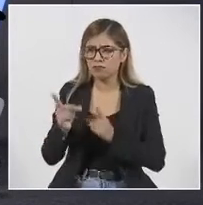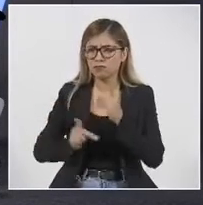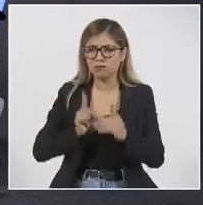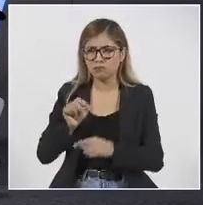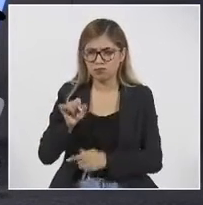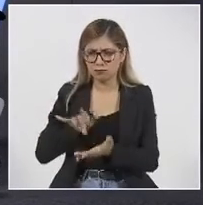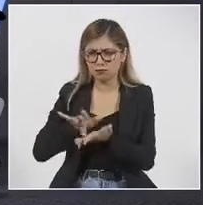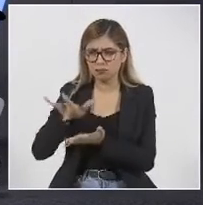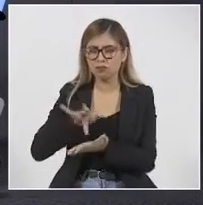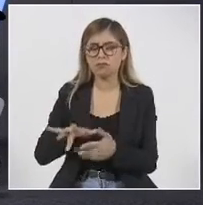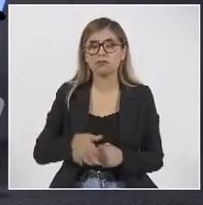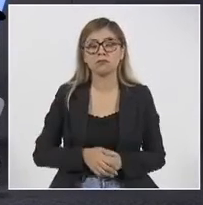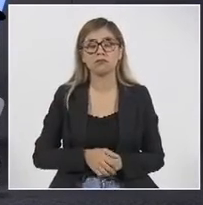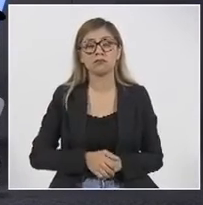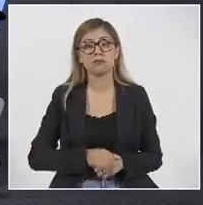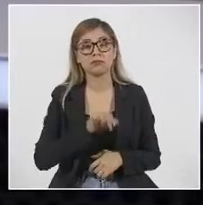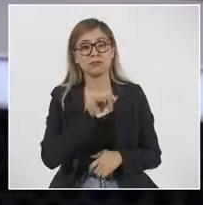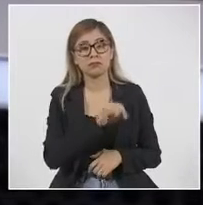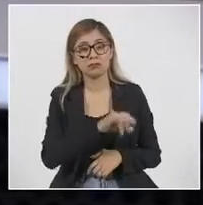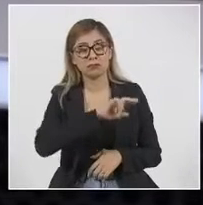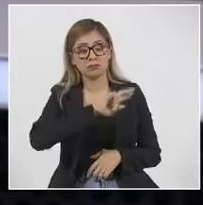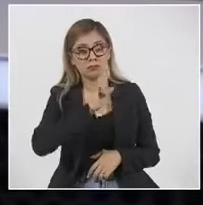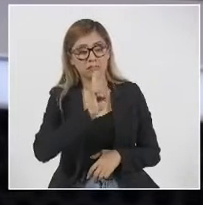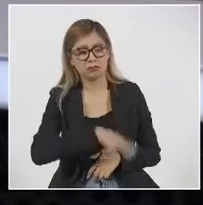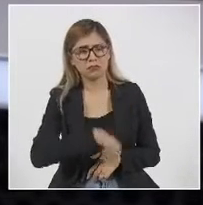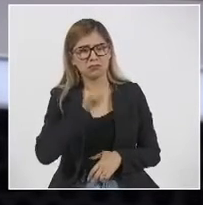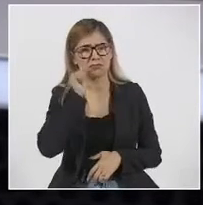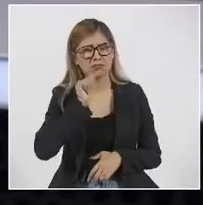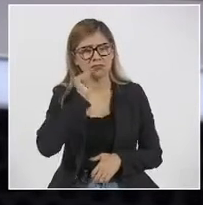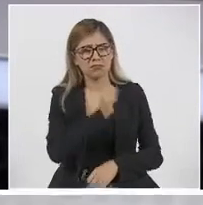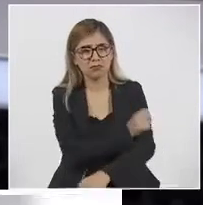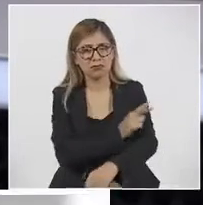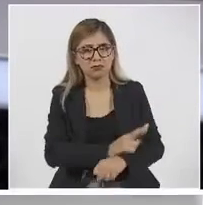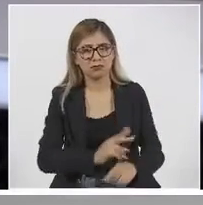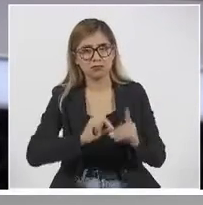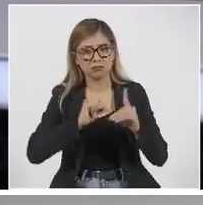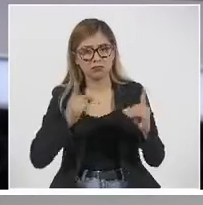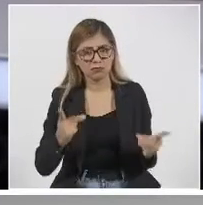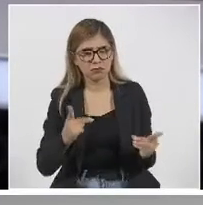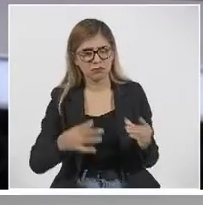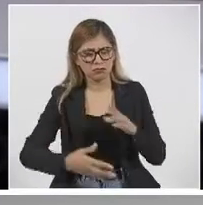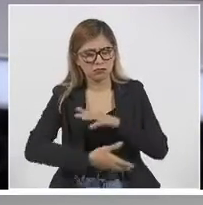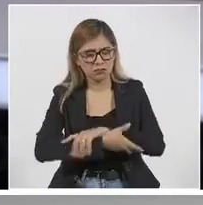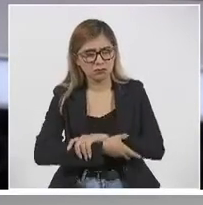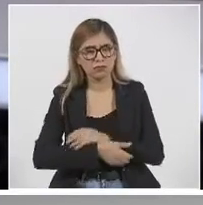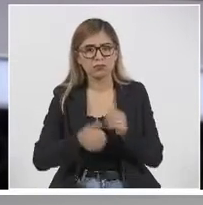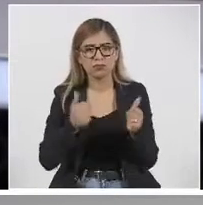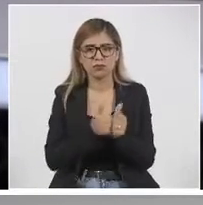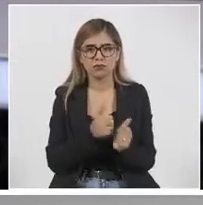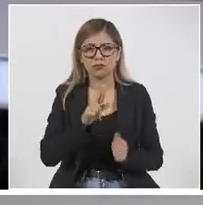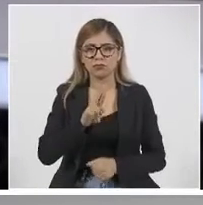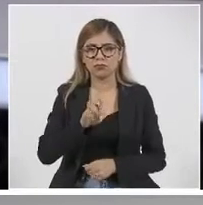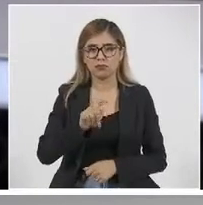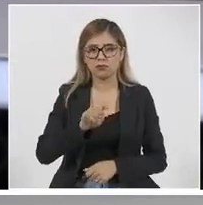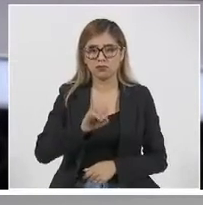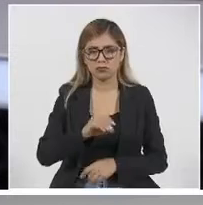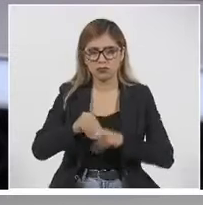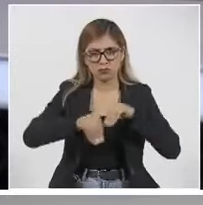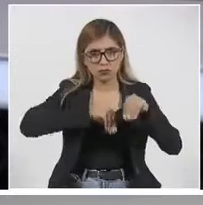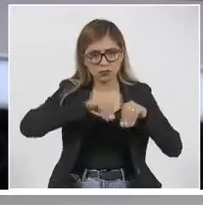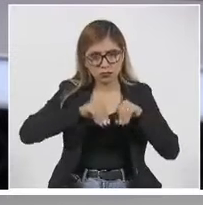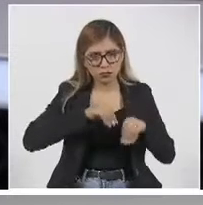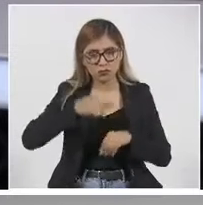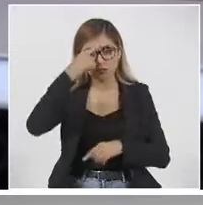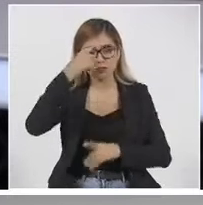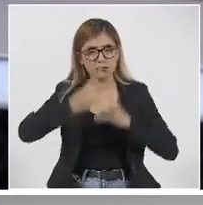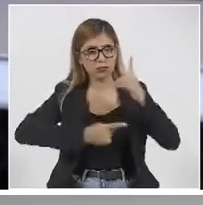realidad es que este tipo de prácticas se impulsan desde la Coordinación de Desarrollo Social, donde a través del programa RETO, sí, Reactivación Física para Todas